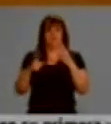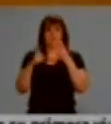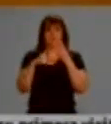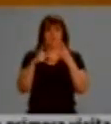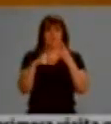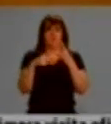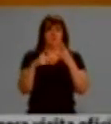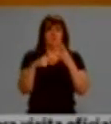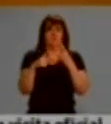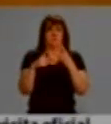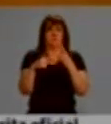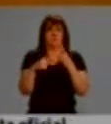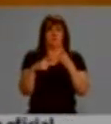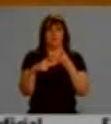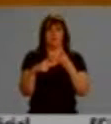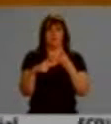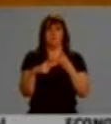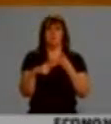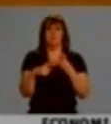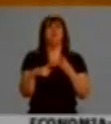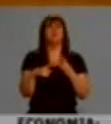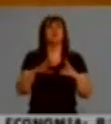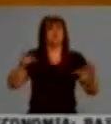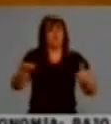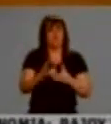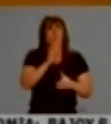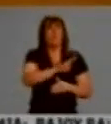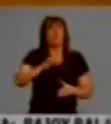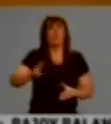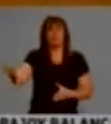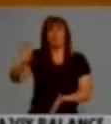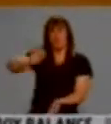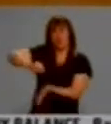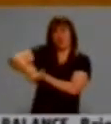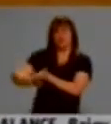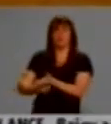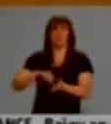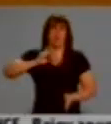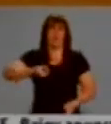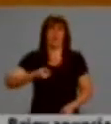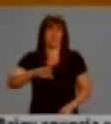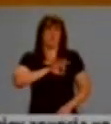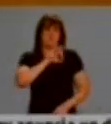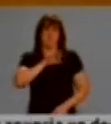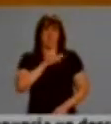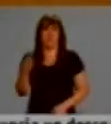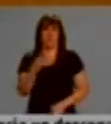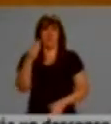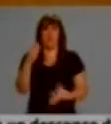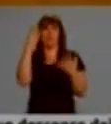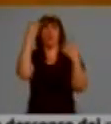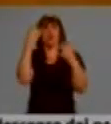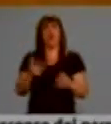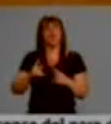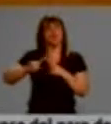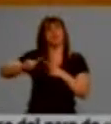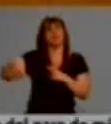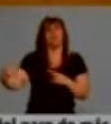Tercero, ¿por qué contrató el Partido Popular al exsenador Bárcenas 8 días después de que